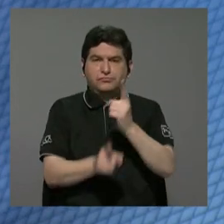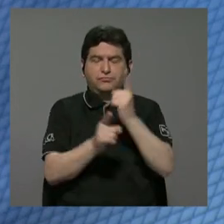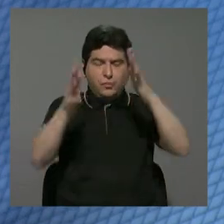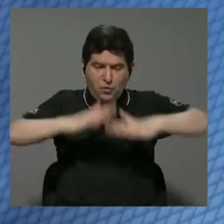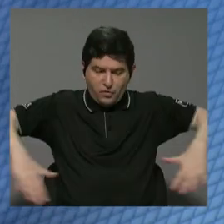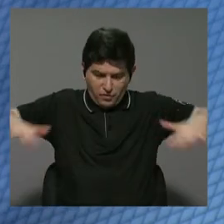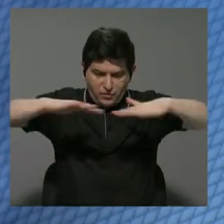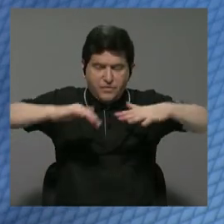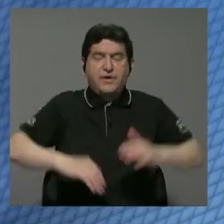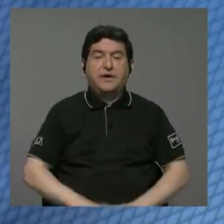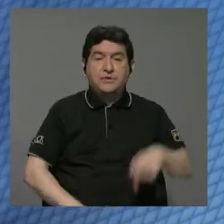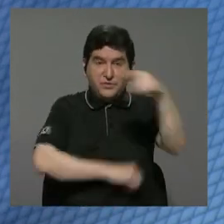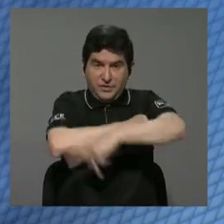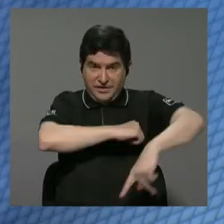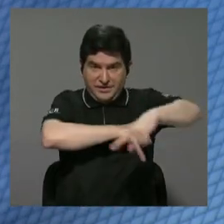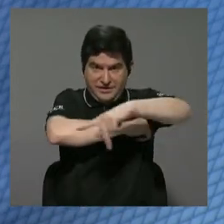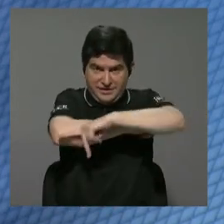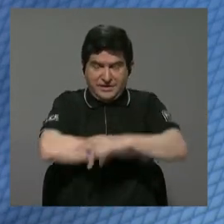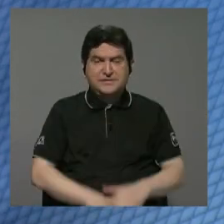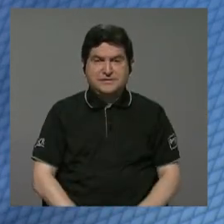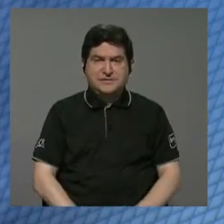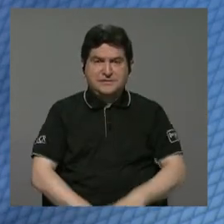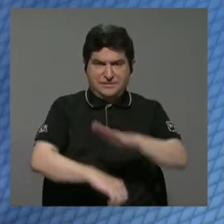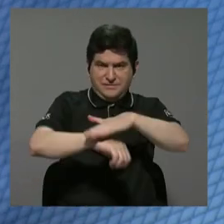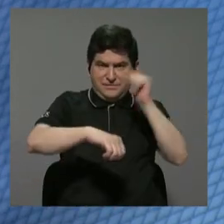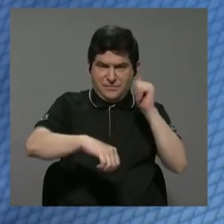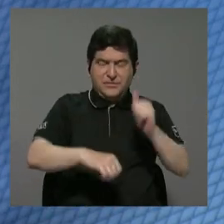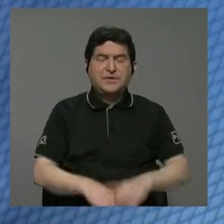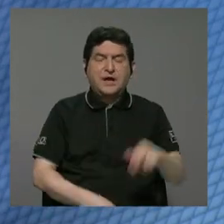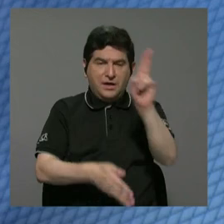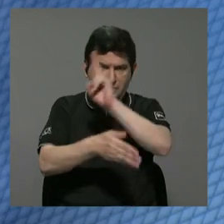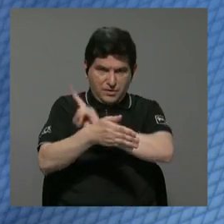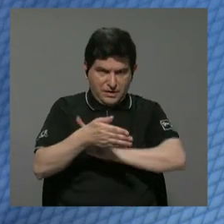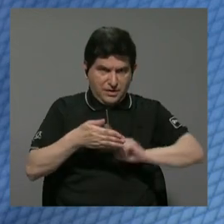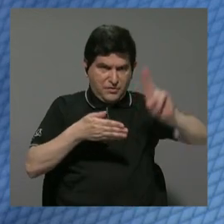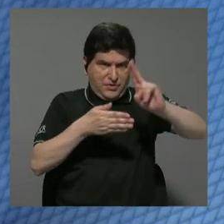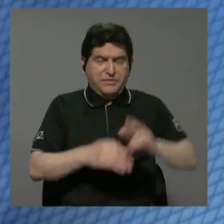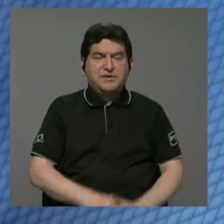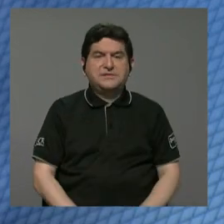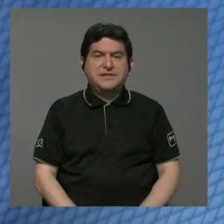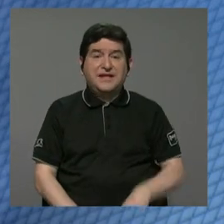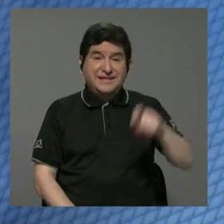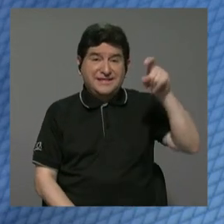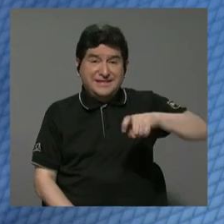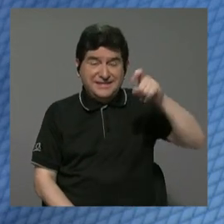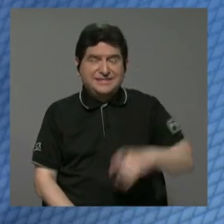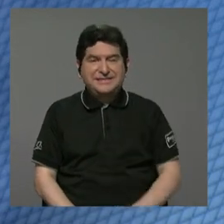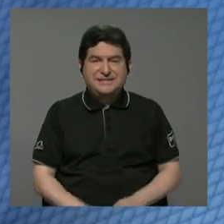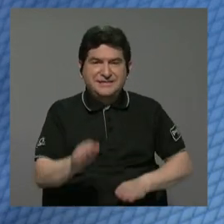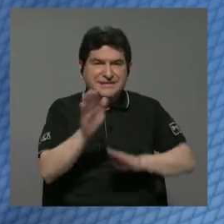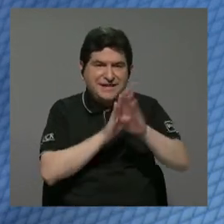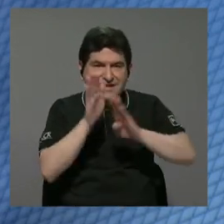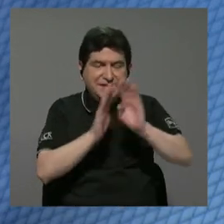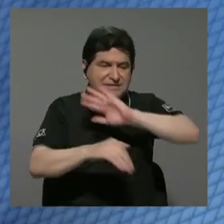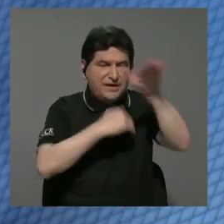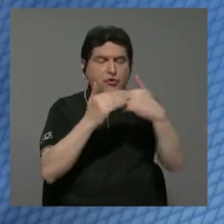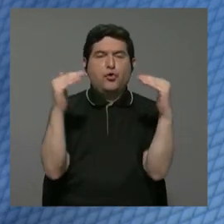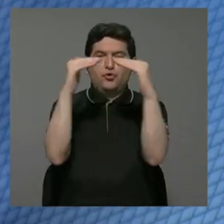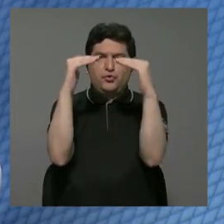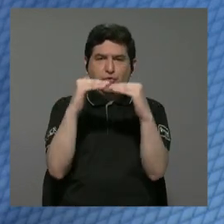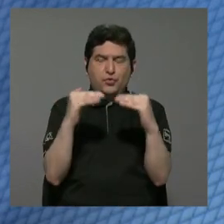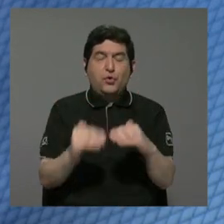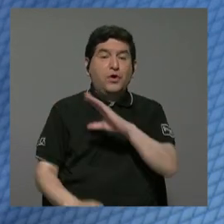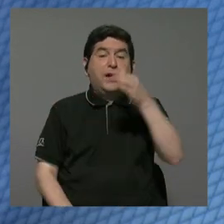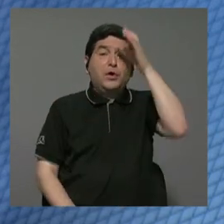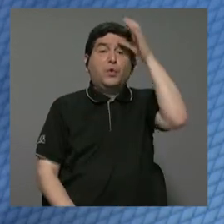espacio, porque un país como el nuestro, que está llamado, una universidad como esta en particular, cuyo país necesita desarrollo a todo nivel y